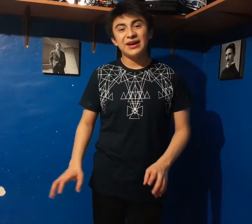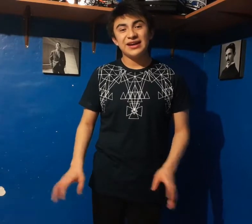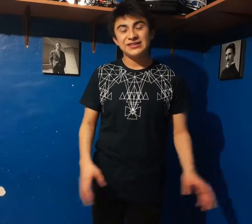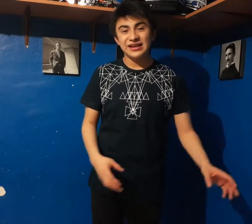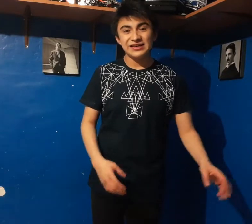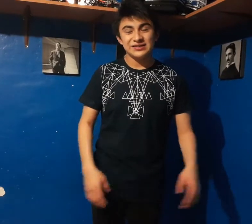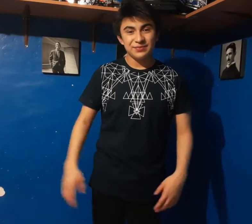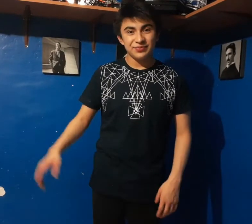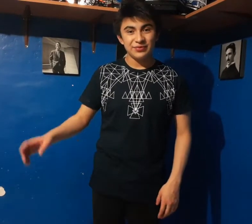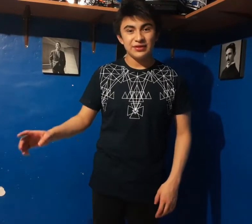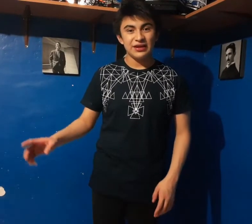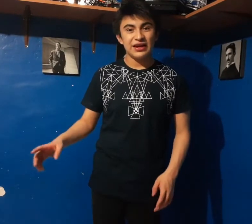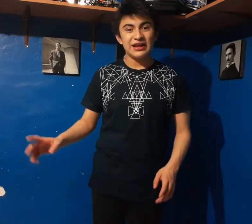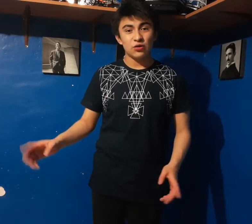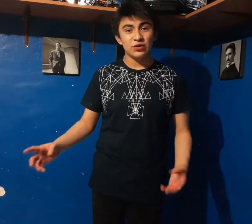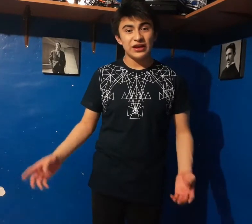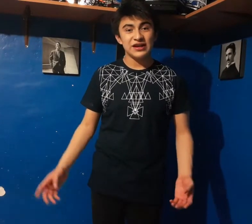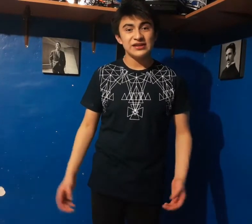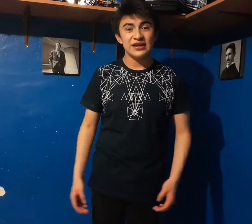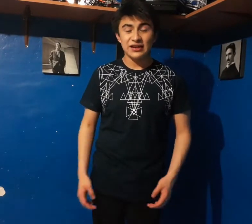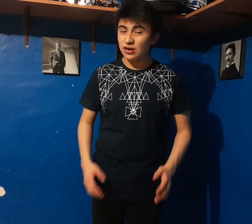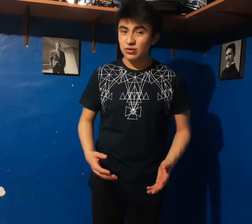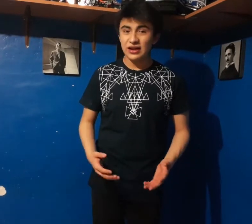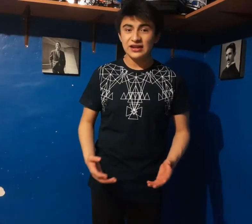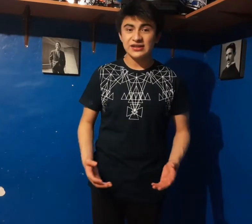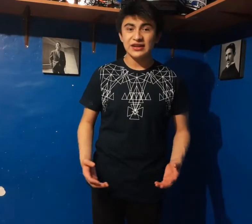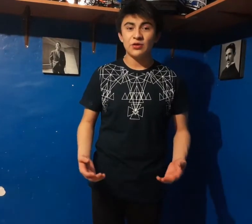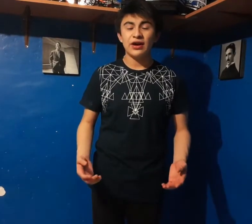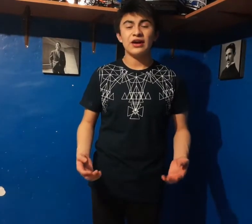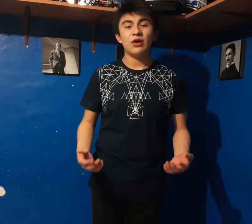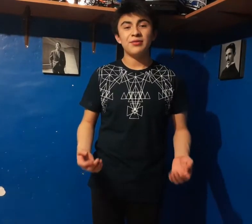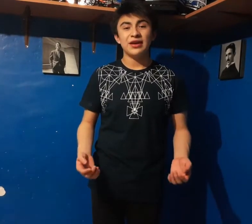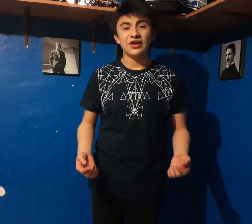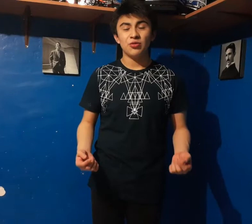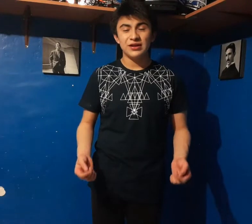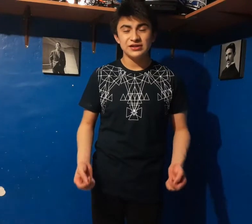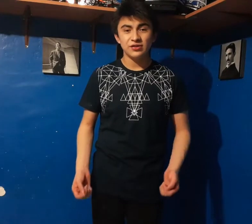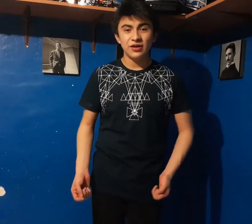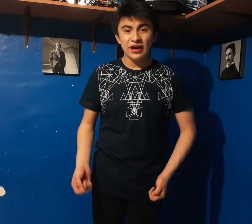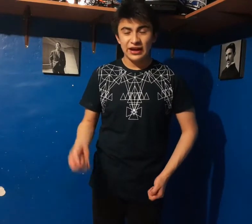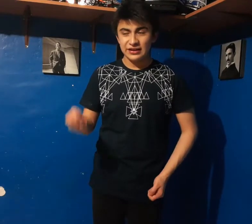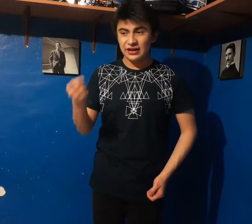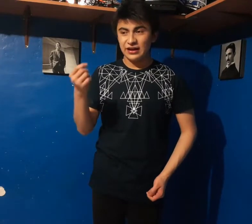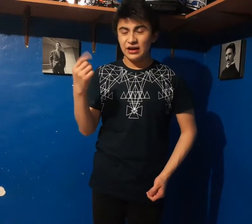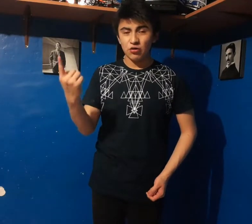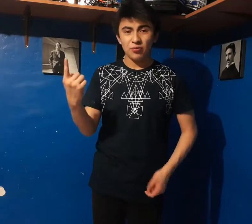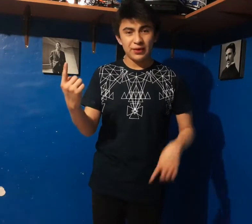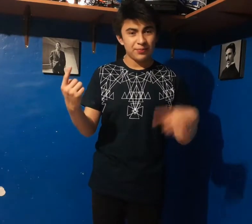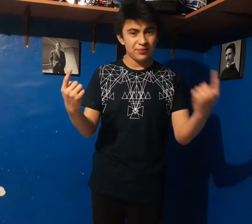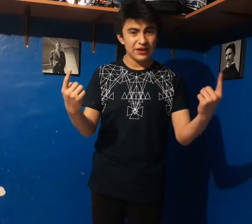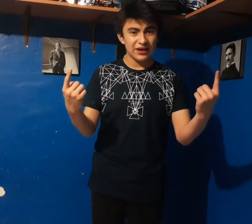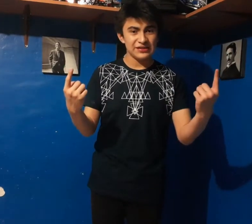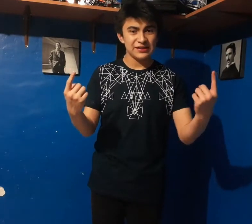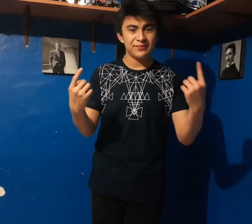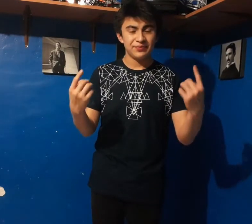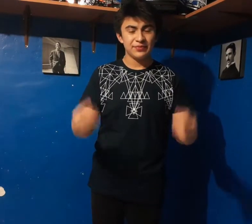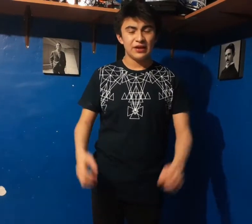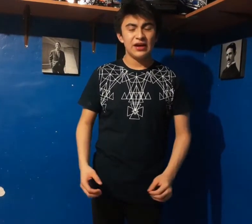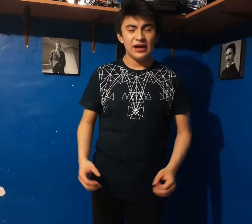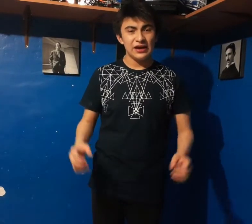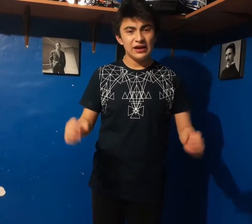recibía mercancías de la Ruta de la Seda. La Ruta de la Seda era una vía de comercio entre Europa y